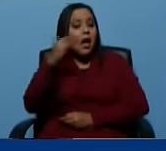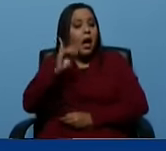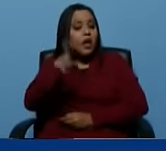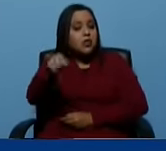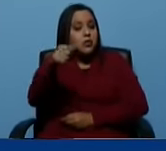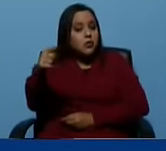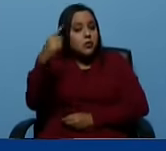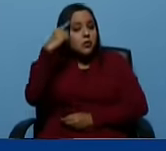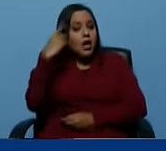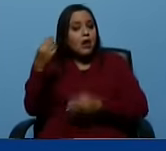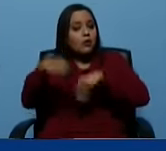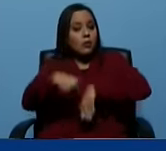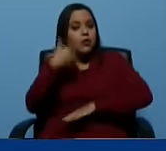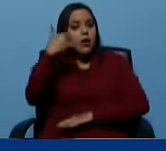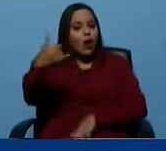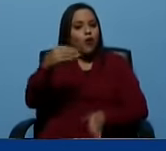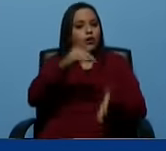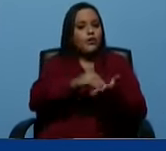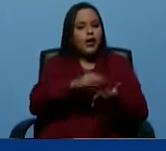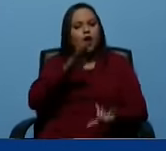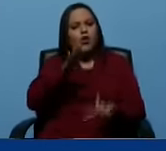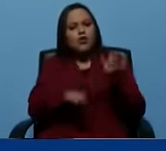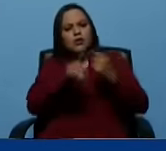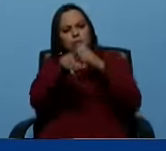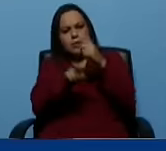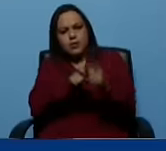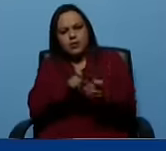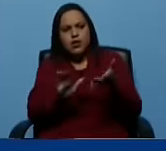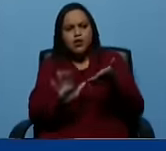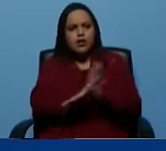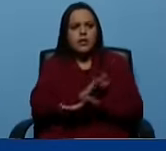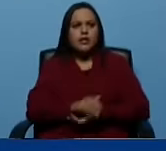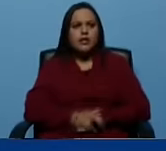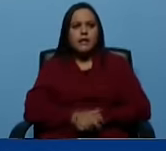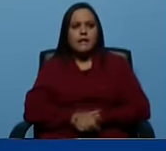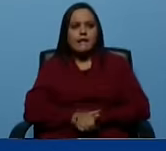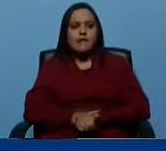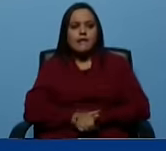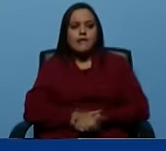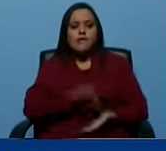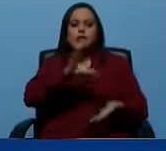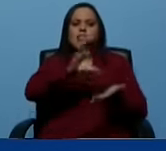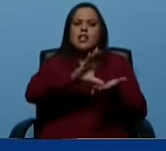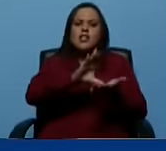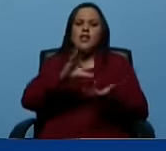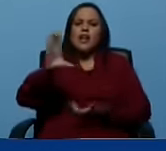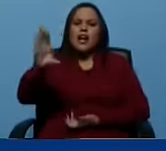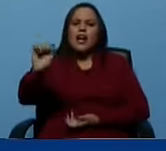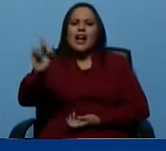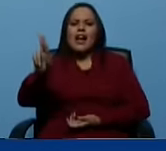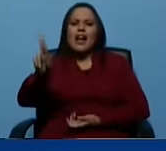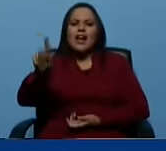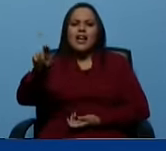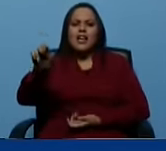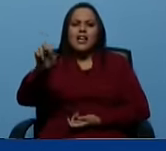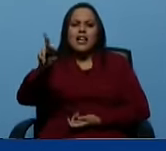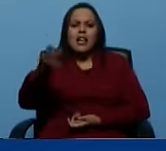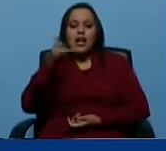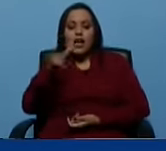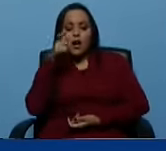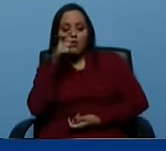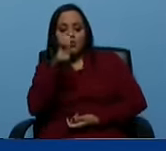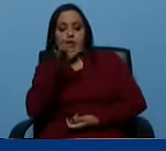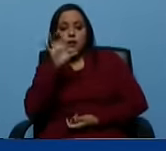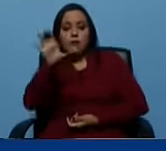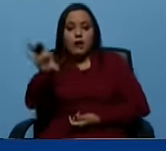retomarla. Y la última pregunta tiene que ver con unas declaraciones del Centro Carter, que tuvo su misión de observación en el país y